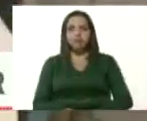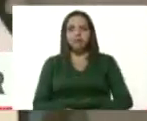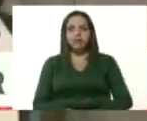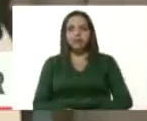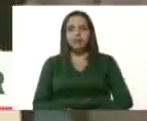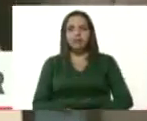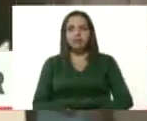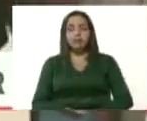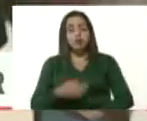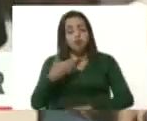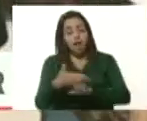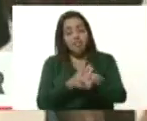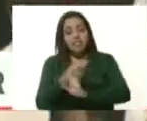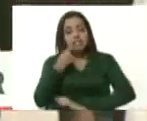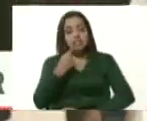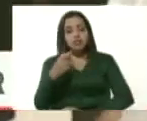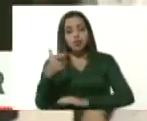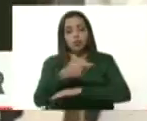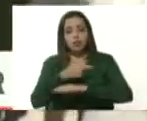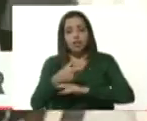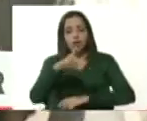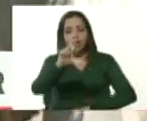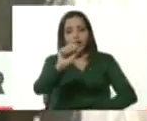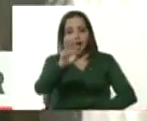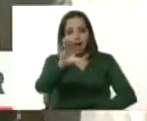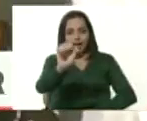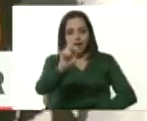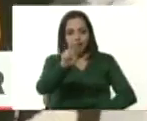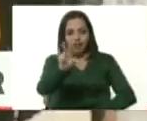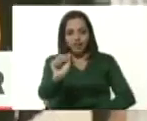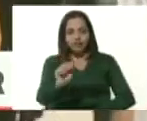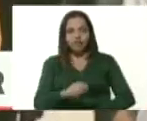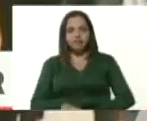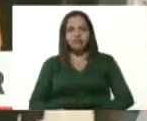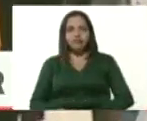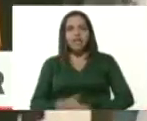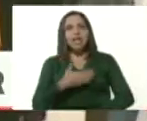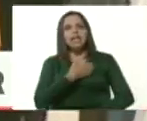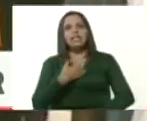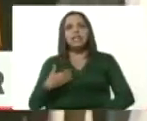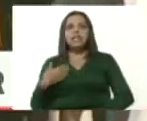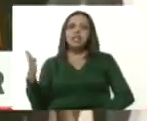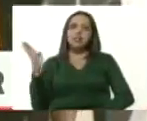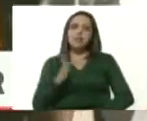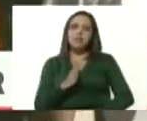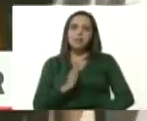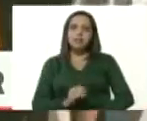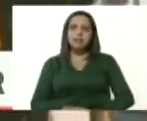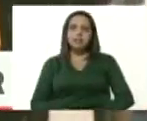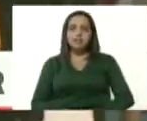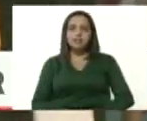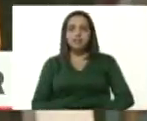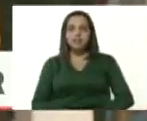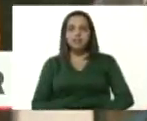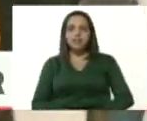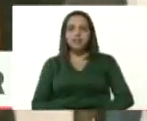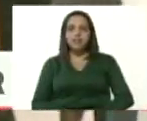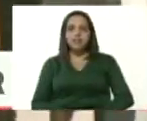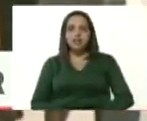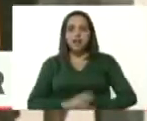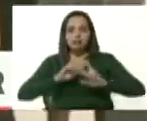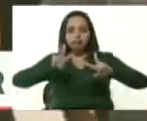Yo le había dicho al gobernador Rafael Lacaba que quería venir a la